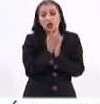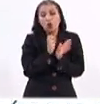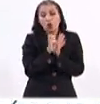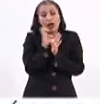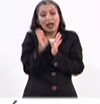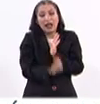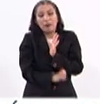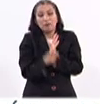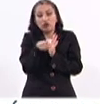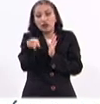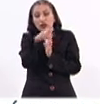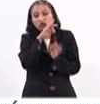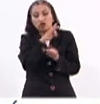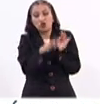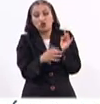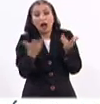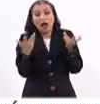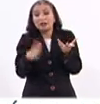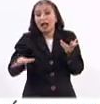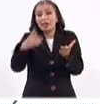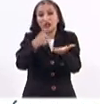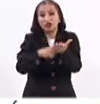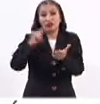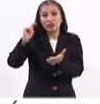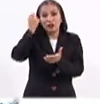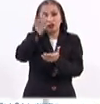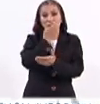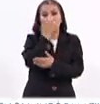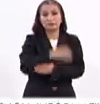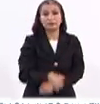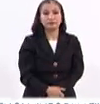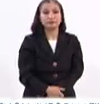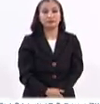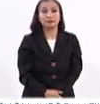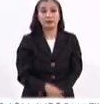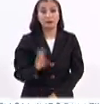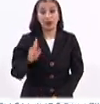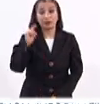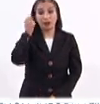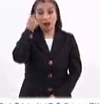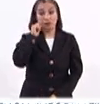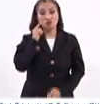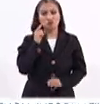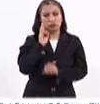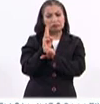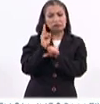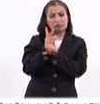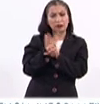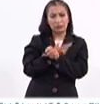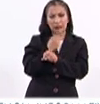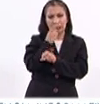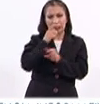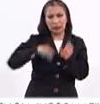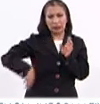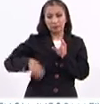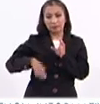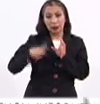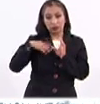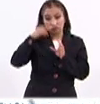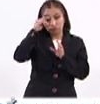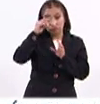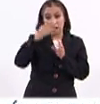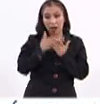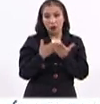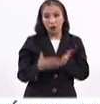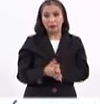un ejemplo de todo lo que se hace en nuestro tecnológico. Claro, sin duda alguna el tecnológico hay que darle mucho seguimiento porque, como bien dice, sacan talentos.